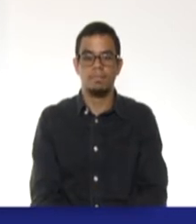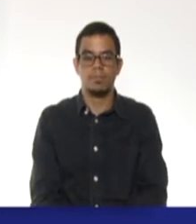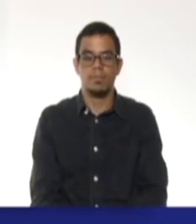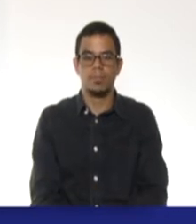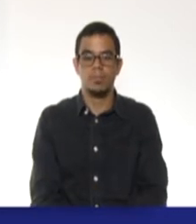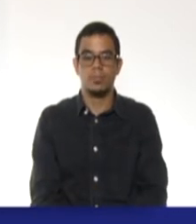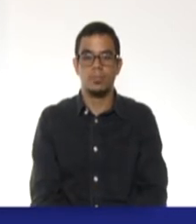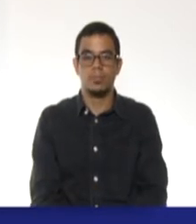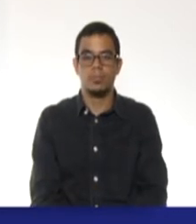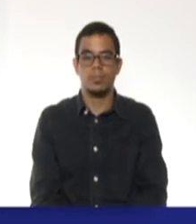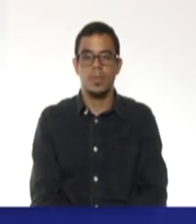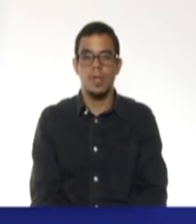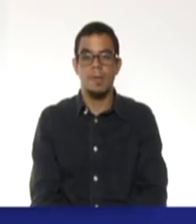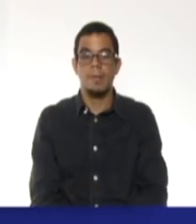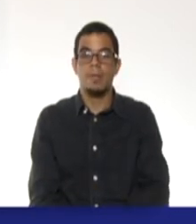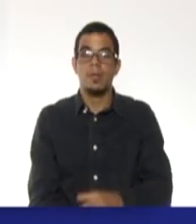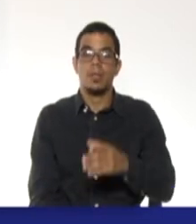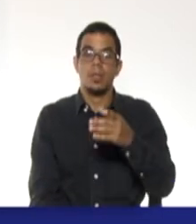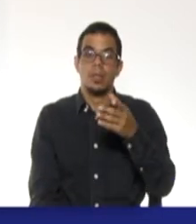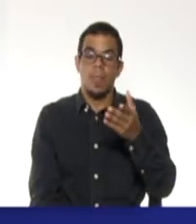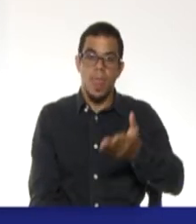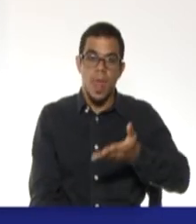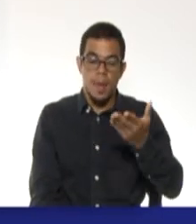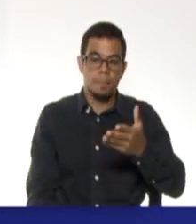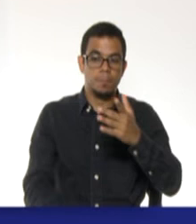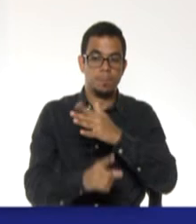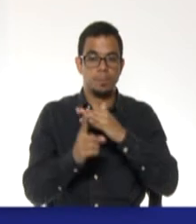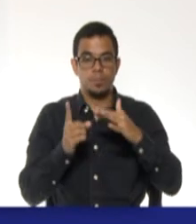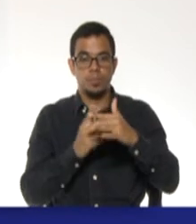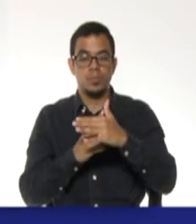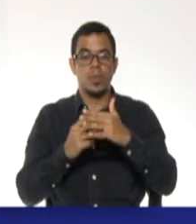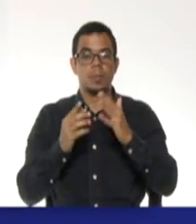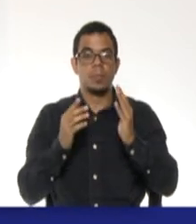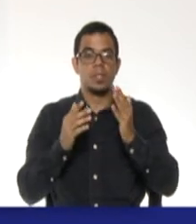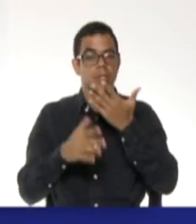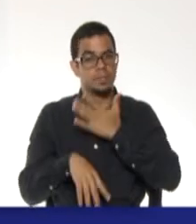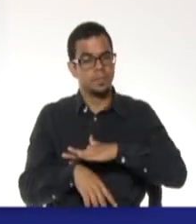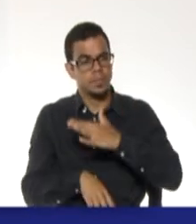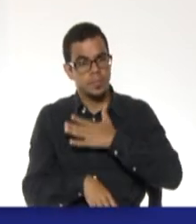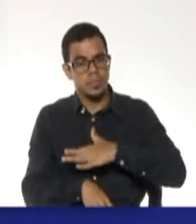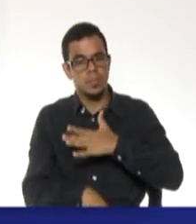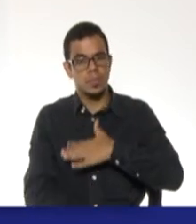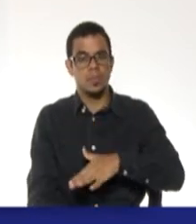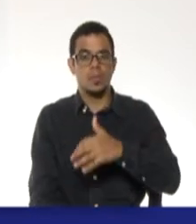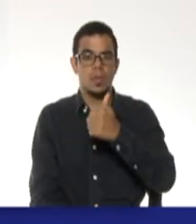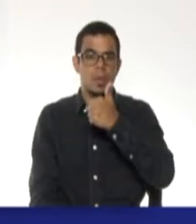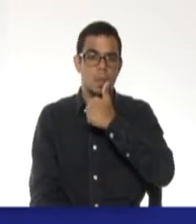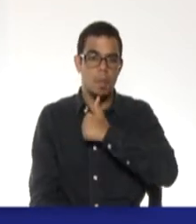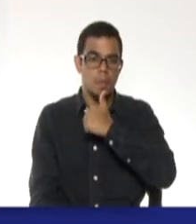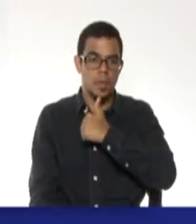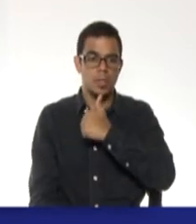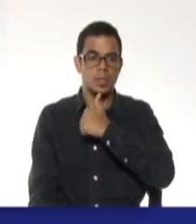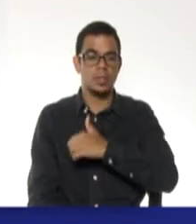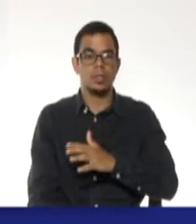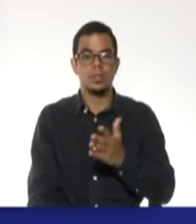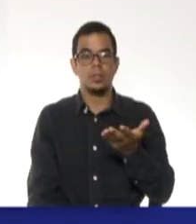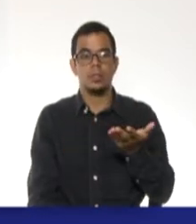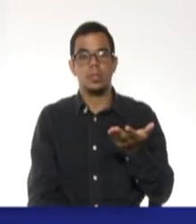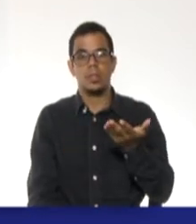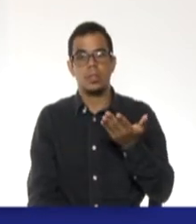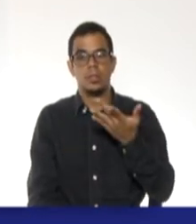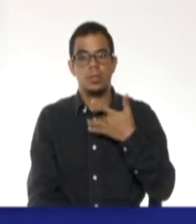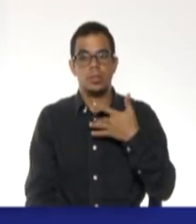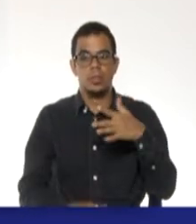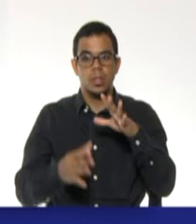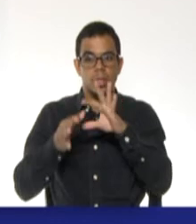Asimismo, es importante crear siempre un ambiente estable, un ambiente bien consistente, donde